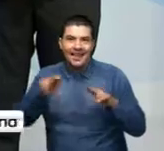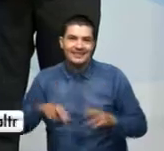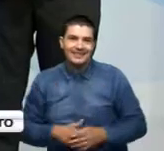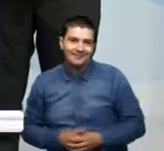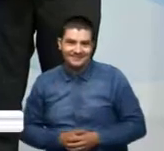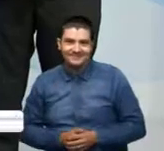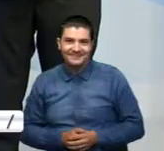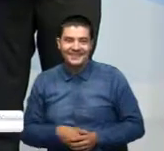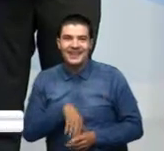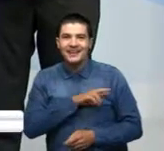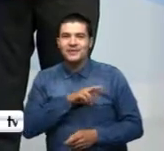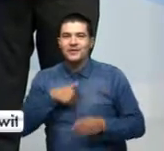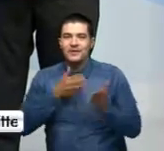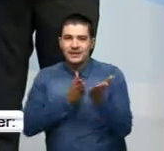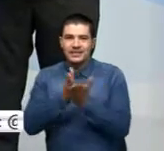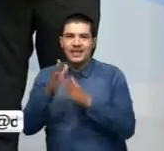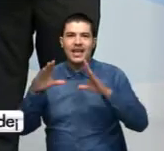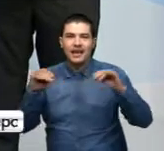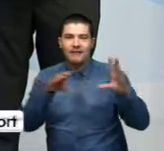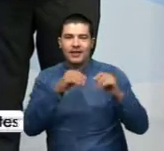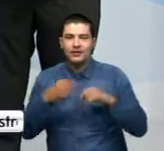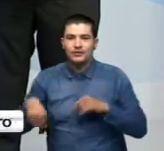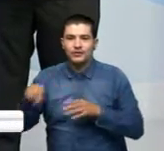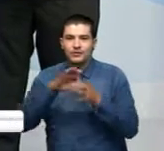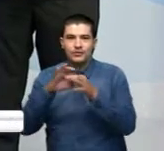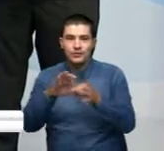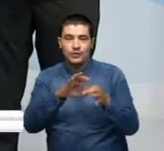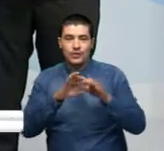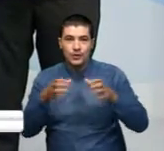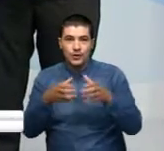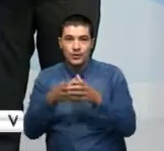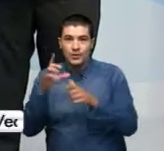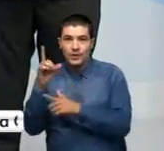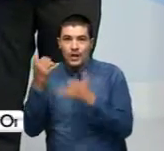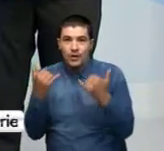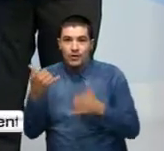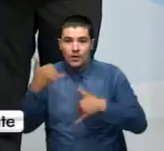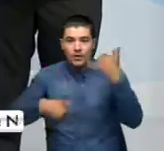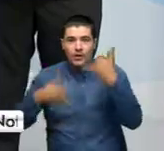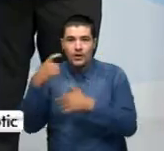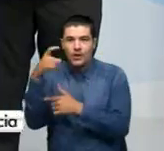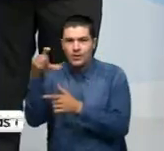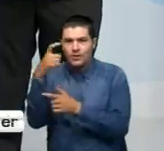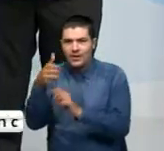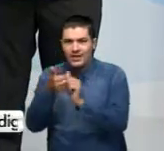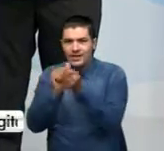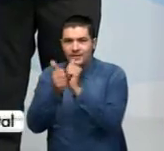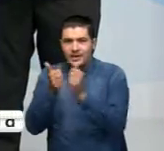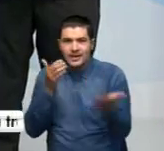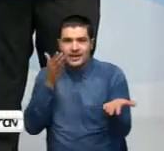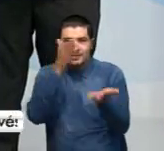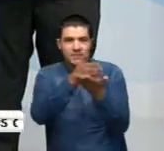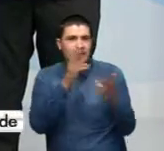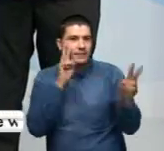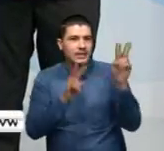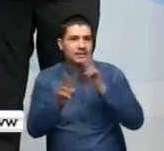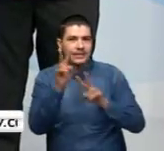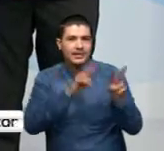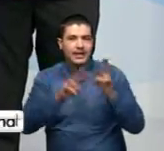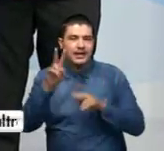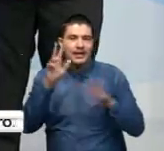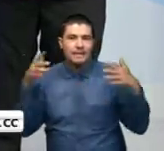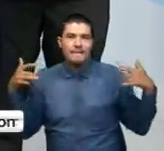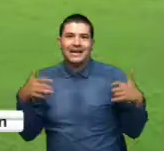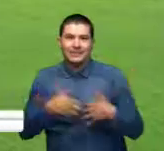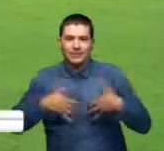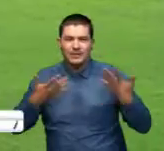seguimos hablando de copa águila porque el complemento del grupo de ese jugará hoy cuando cúcuta deportivo visite a valledupar sobre las siete de la